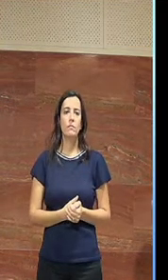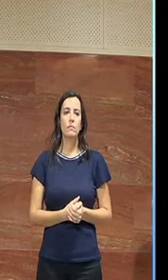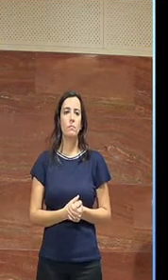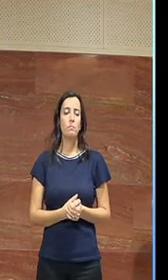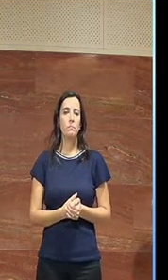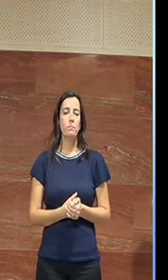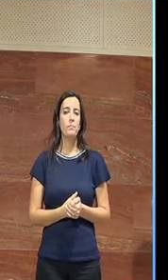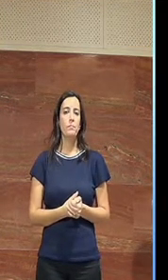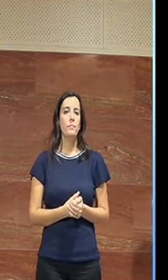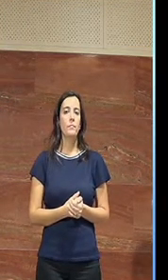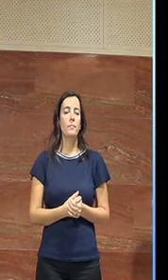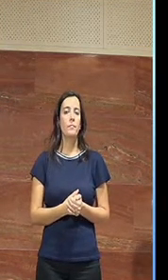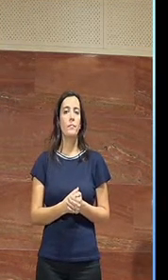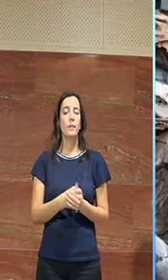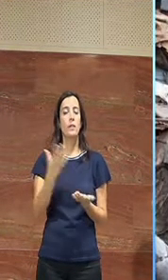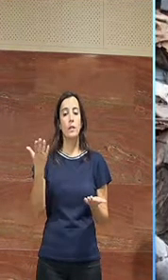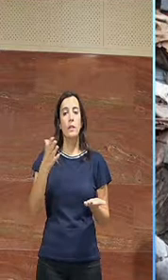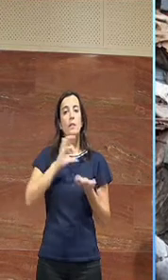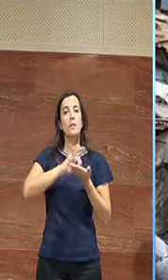Y pasaríamos a hablar de los servicios básicos, ¿no?